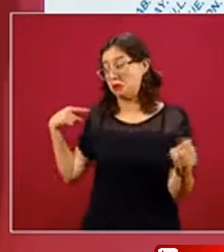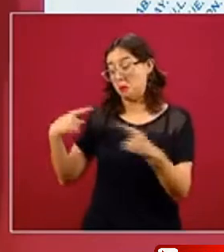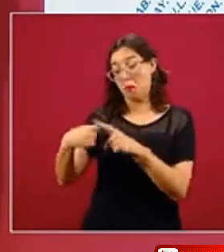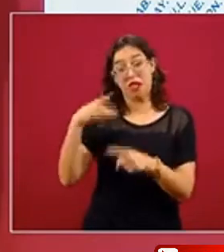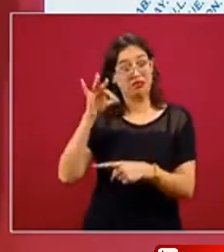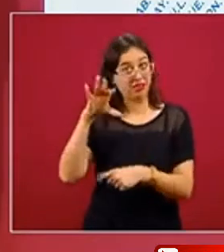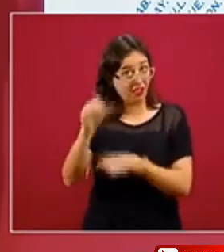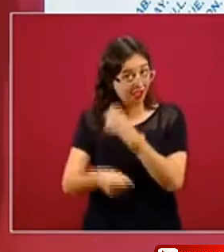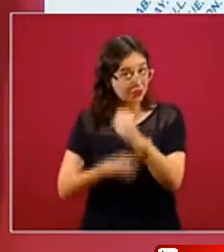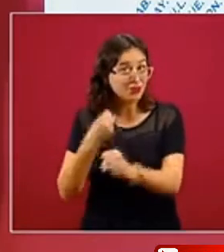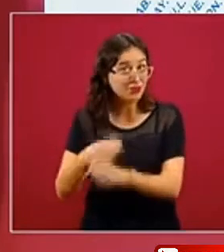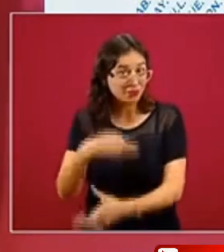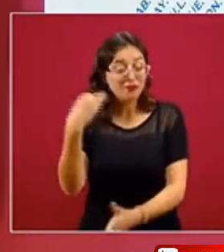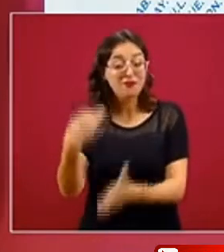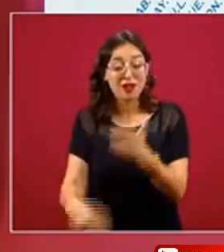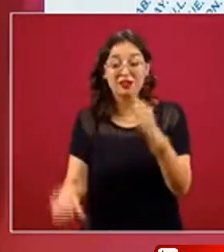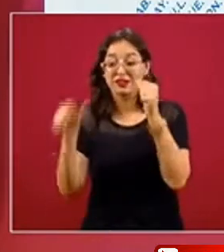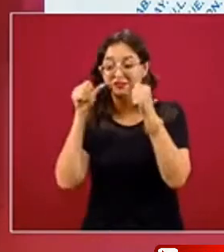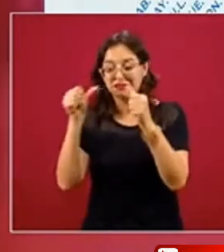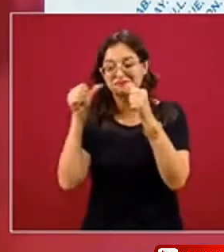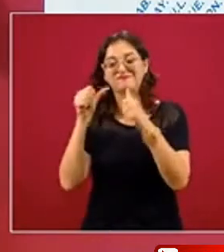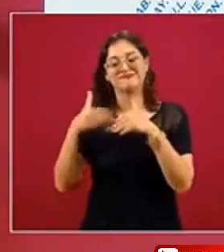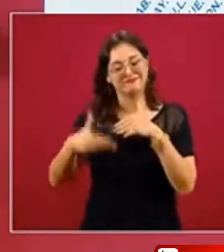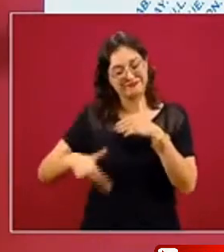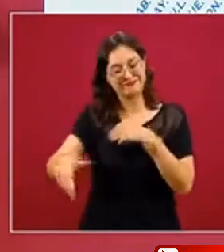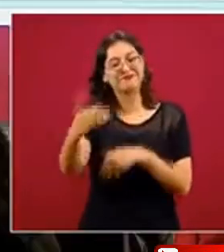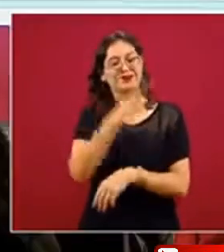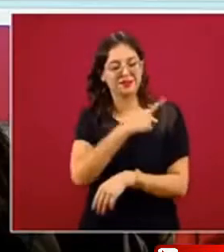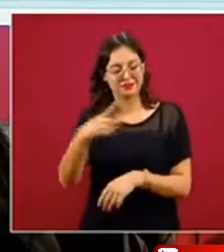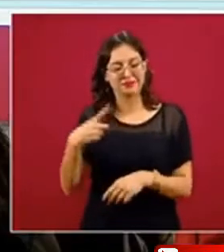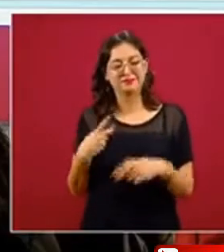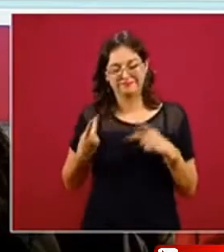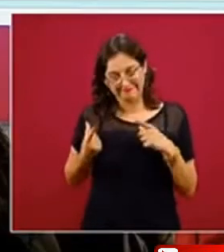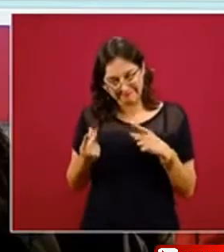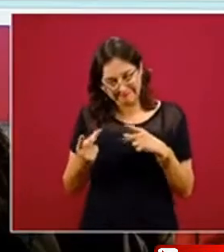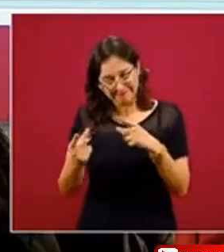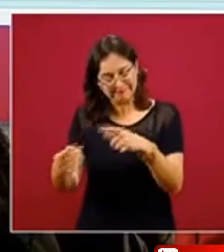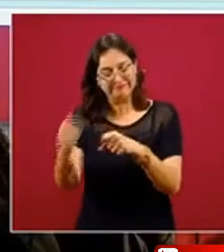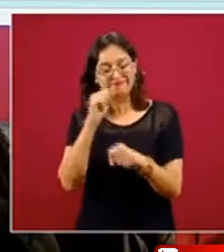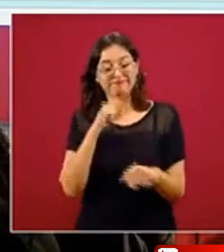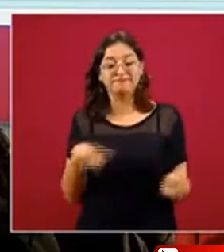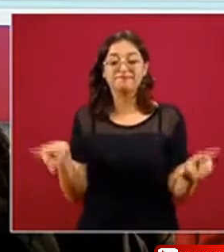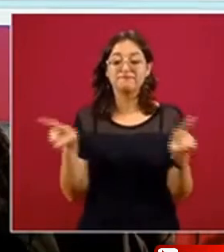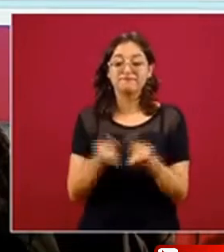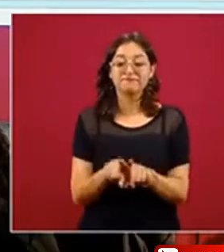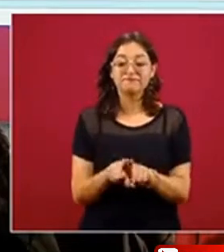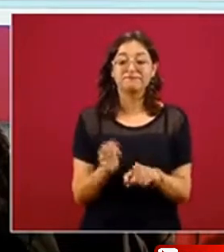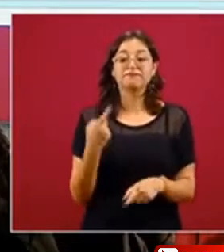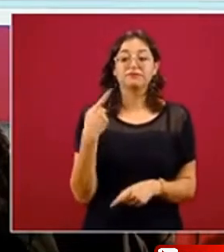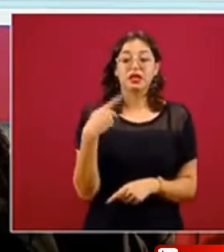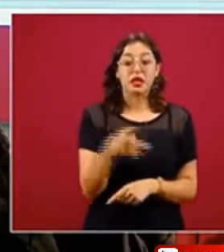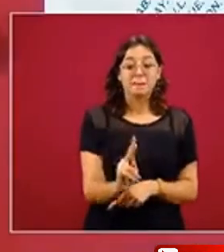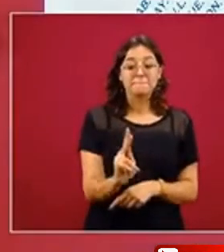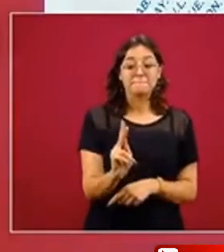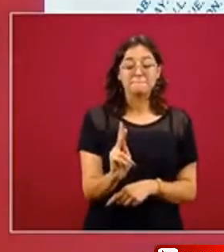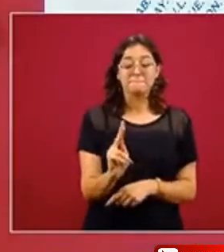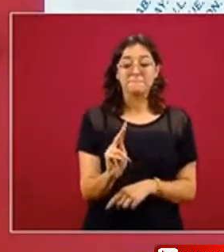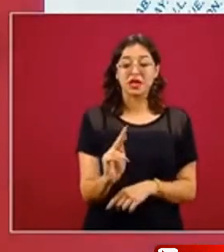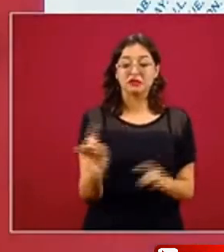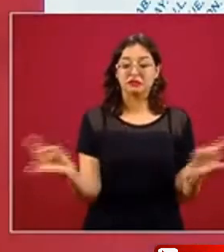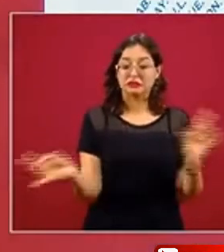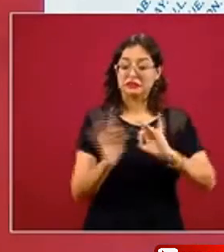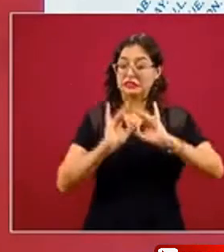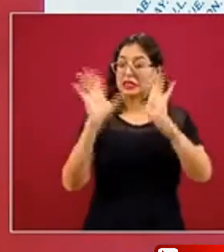40 años. Y esa seguiremos trabajando en ella. Pero no hemos tenido